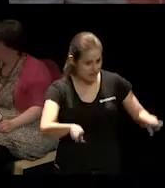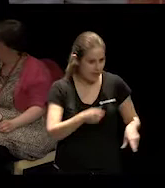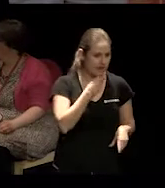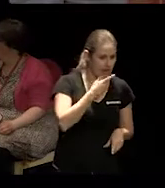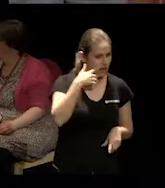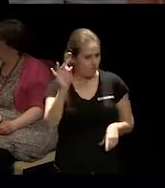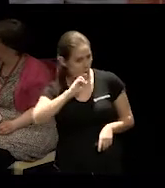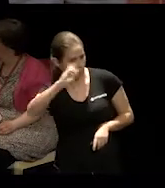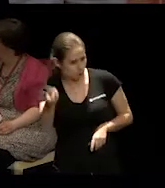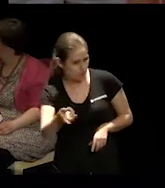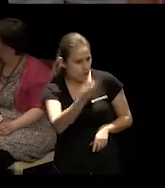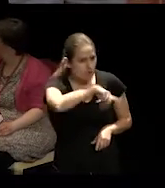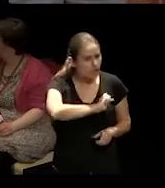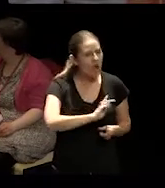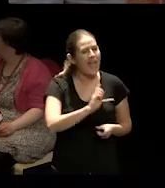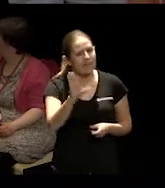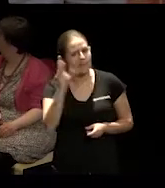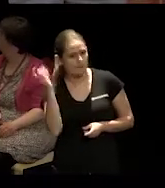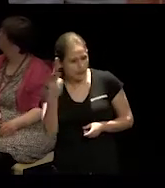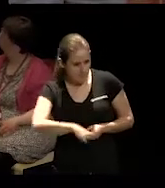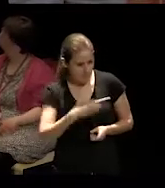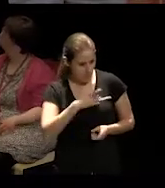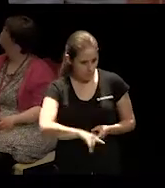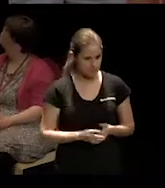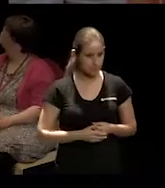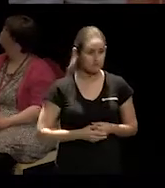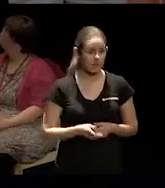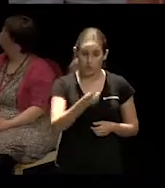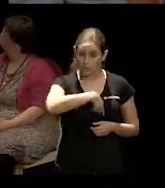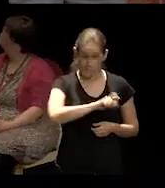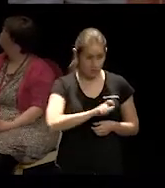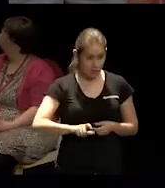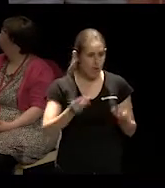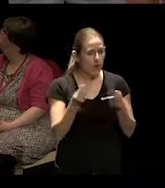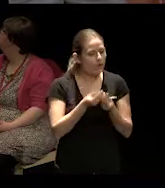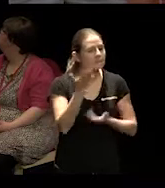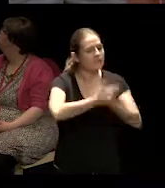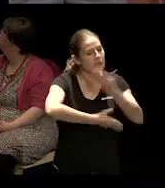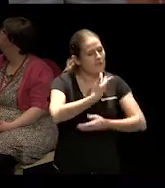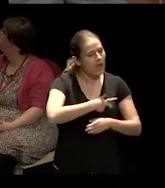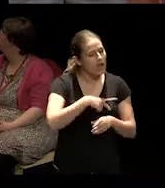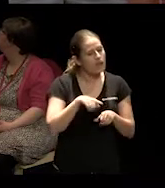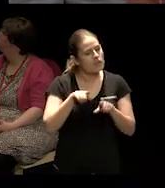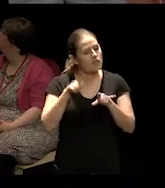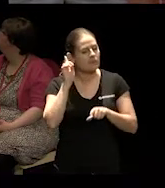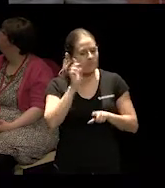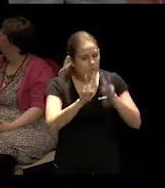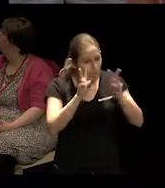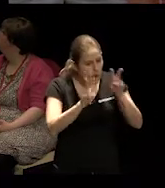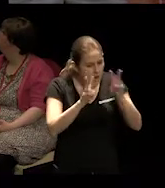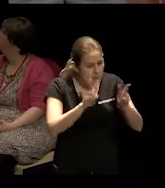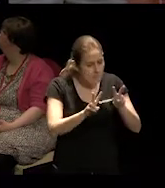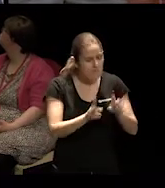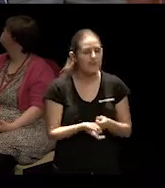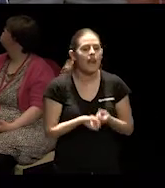el mismo: transmitir a las personas con esta discapacidad la misma información que reciben todos los demás. En este caso,